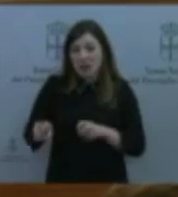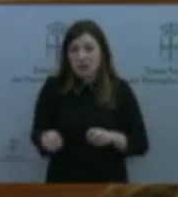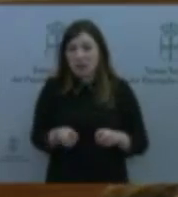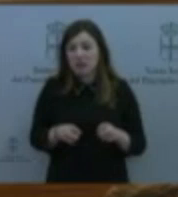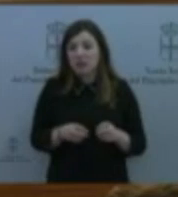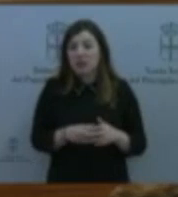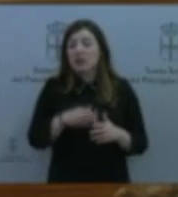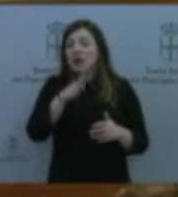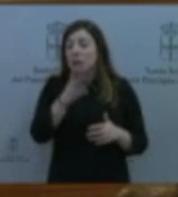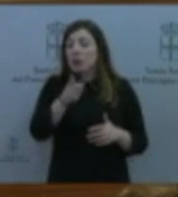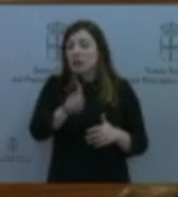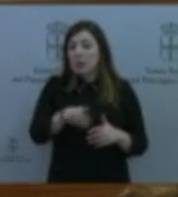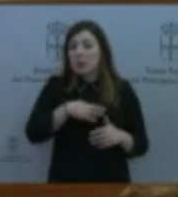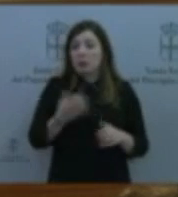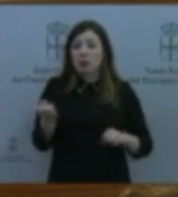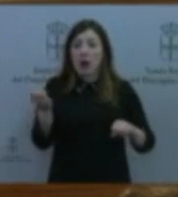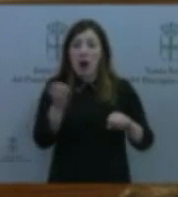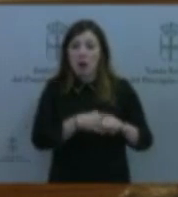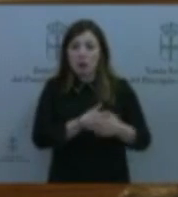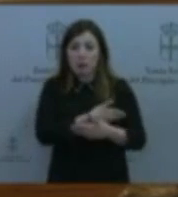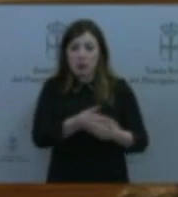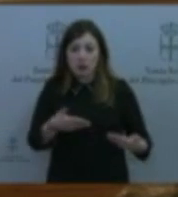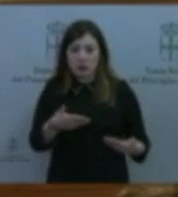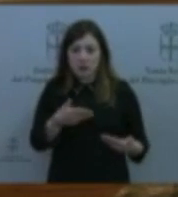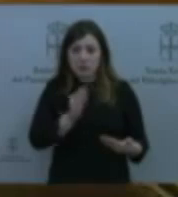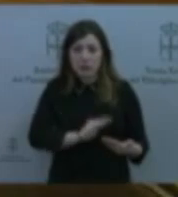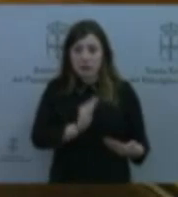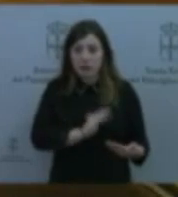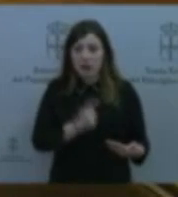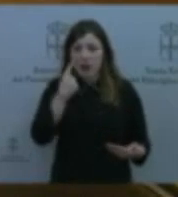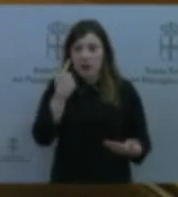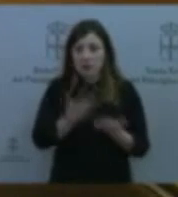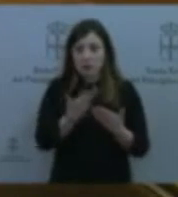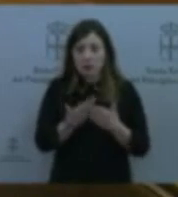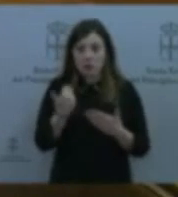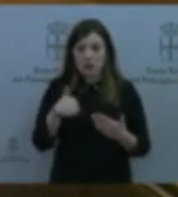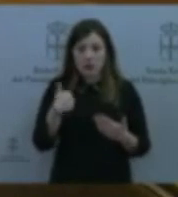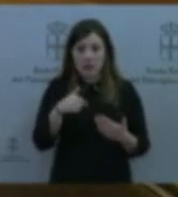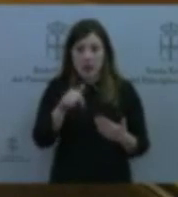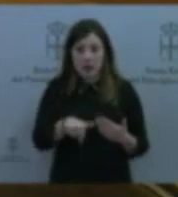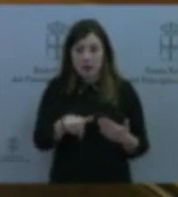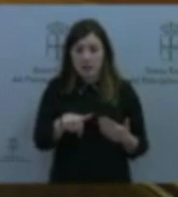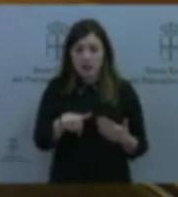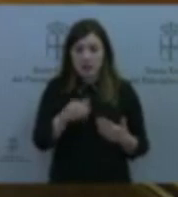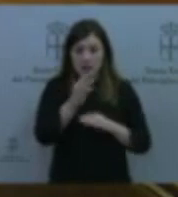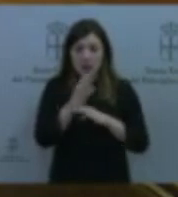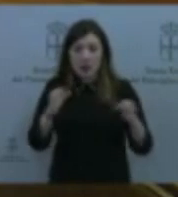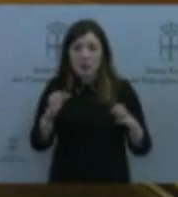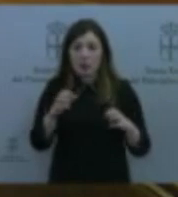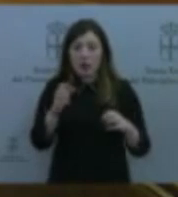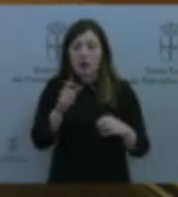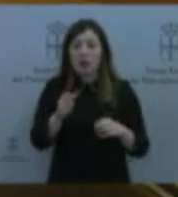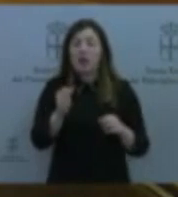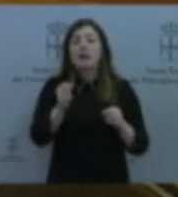bastantes millones, ¿no? Y eso ya lo demostramos en esta Cámara. Que las farmacéuticas no condicionen la prescripción de medicamentos puede